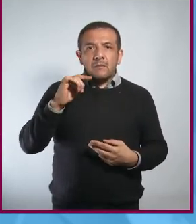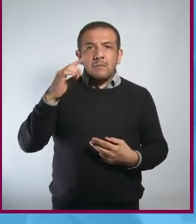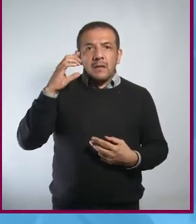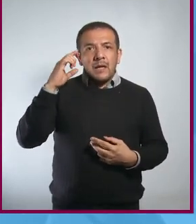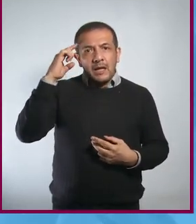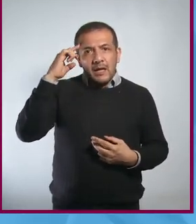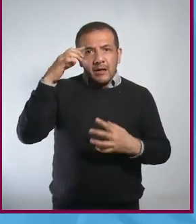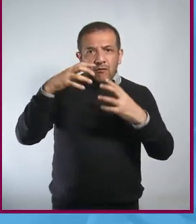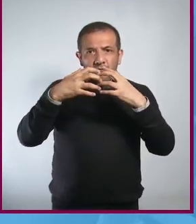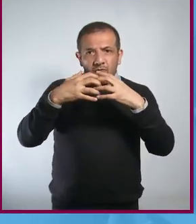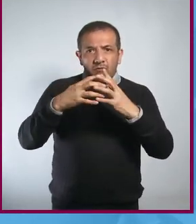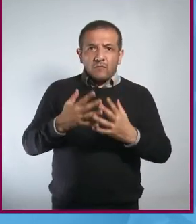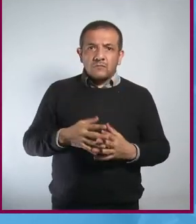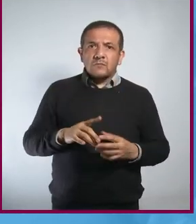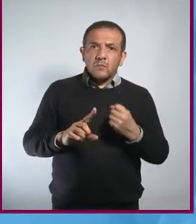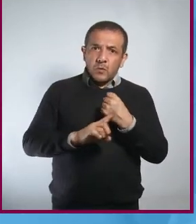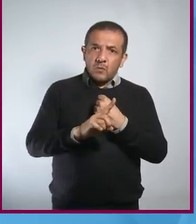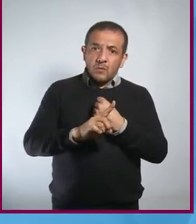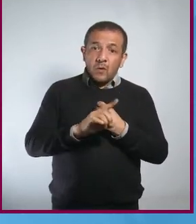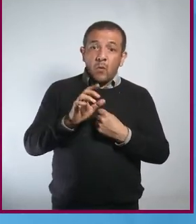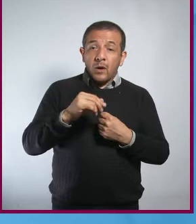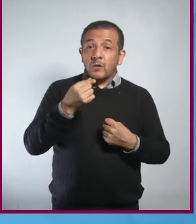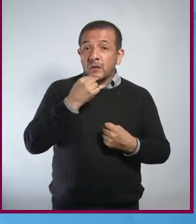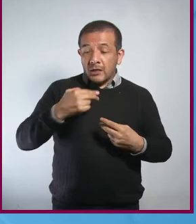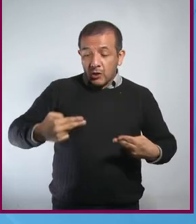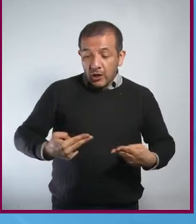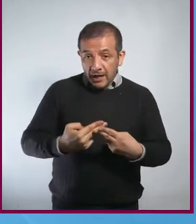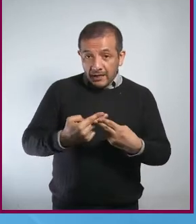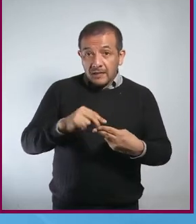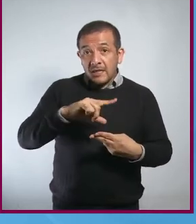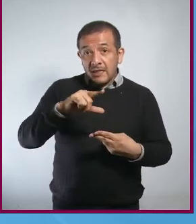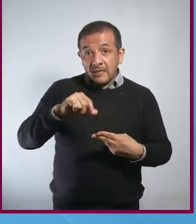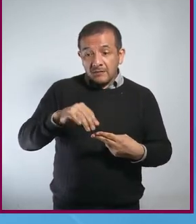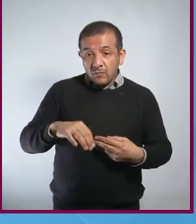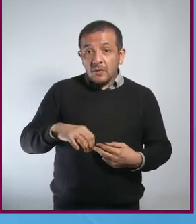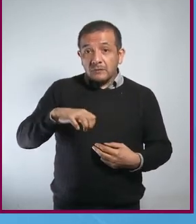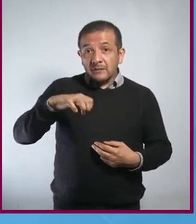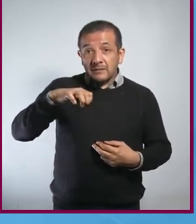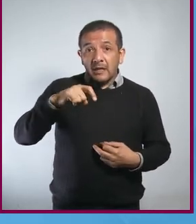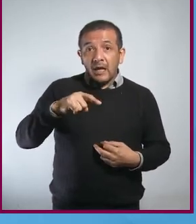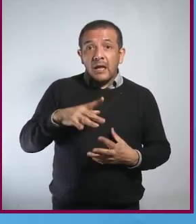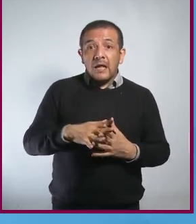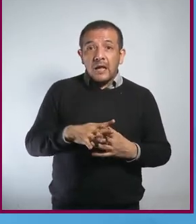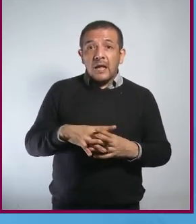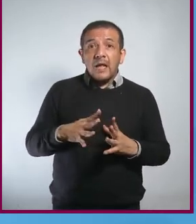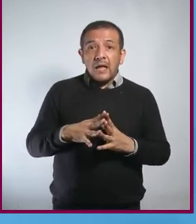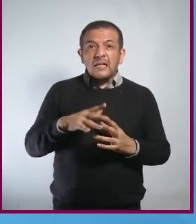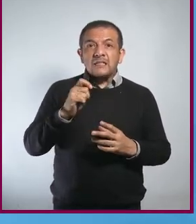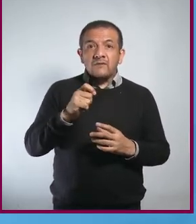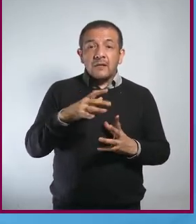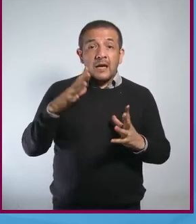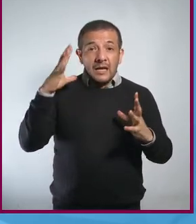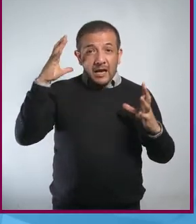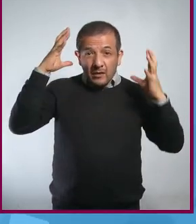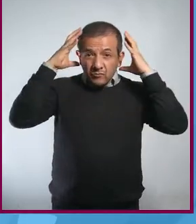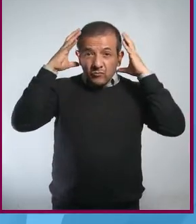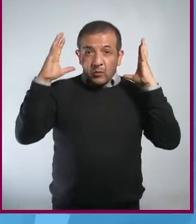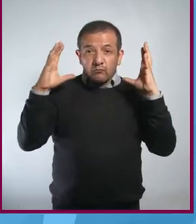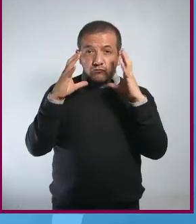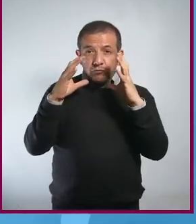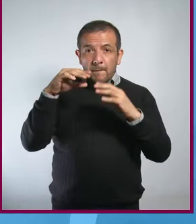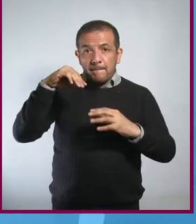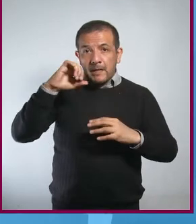en formación. Después del nacimiento, se puede detectar microcefalia, que es la reducción en